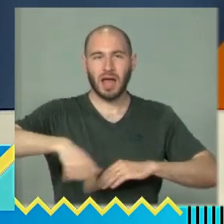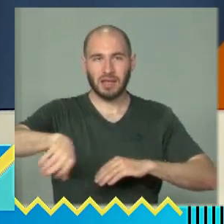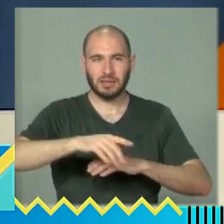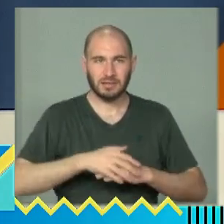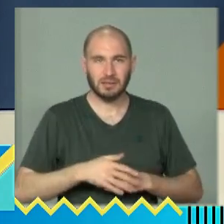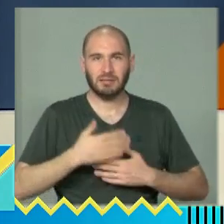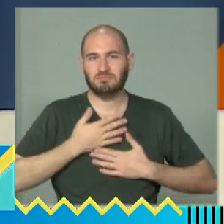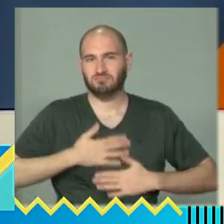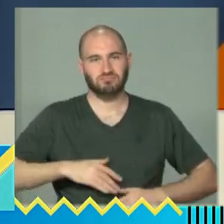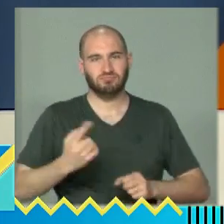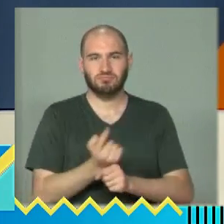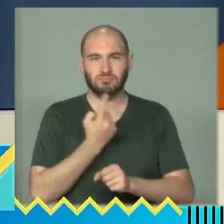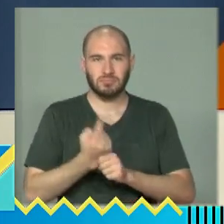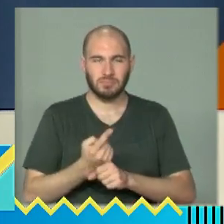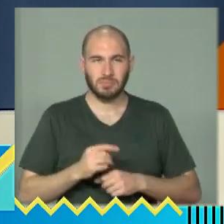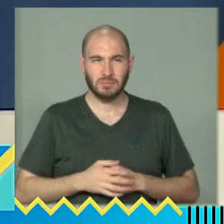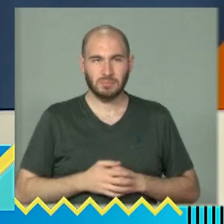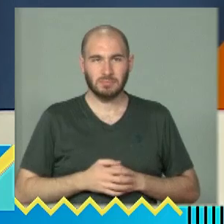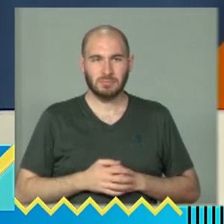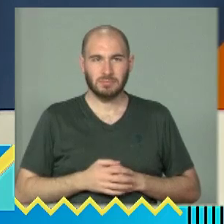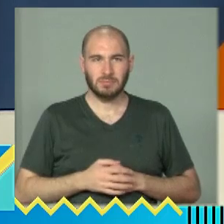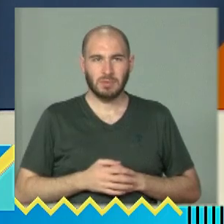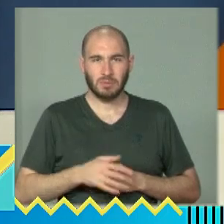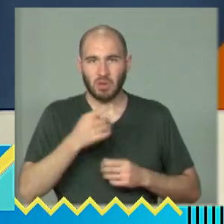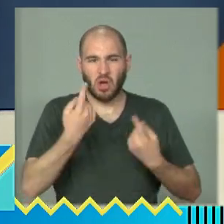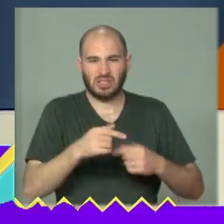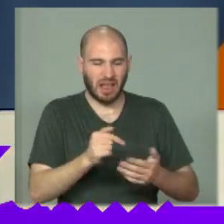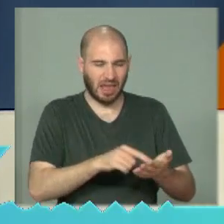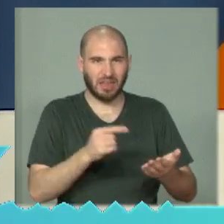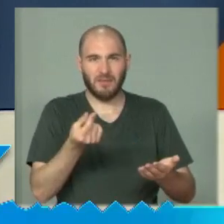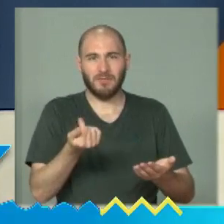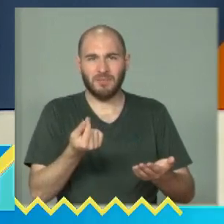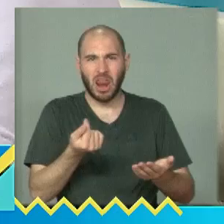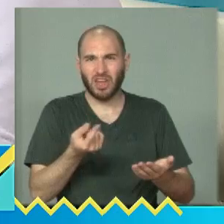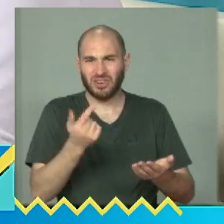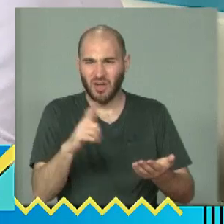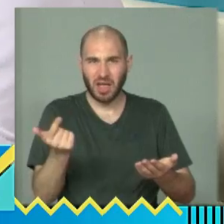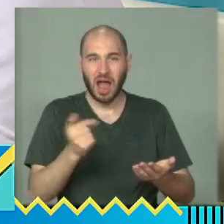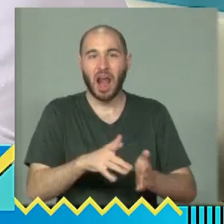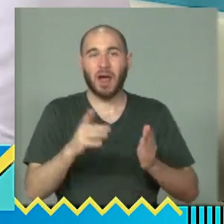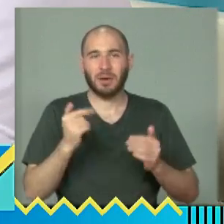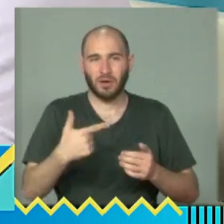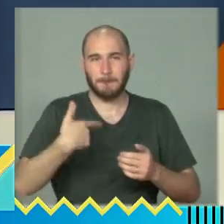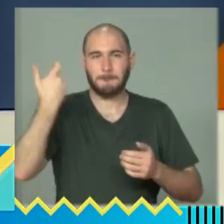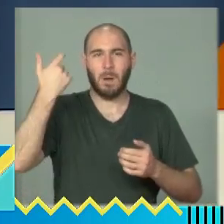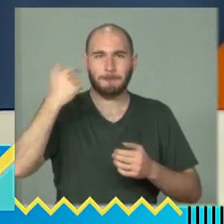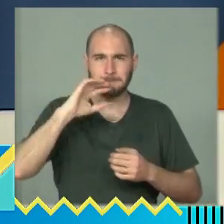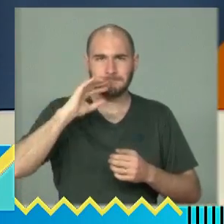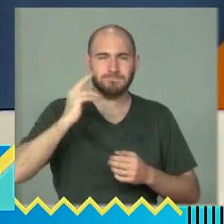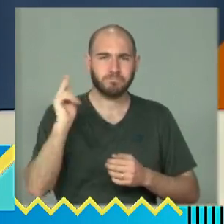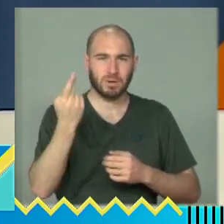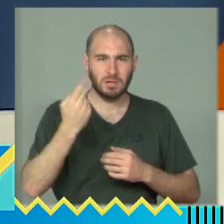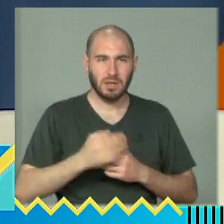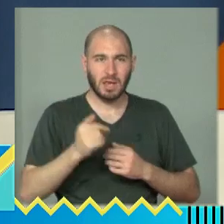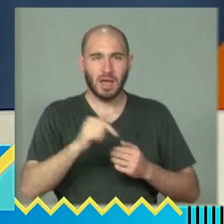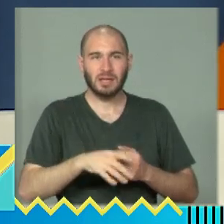pueda andar tranquilamente, de que por un mísero objeto que no tiene un sentido, un valor, te pueden llegar a quitar tu vida, digamos, que no